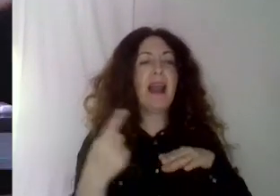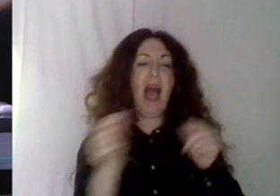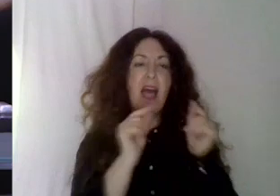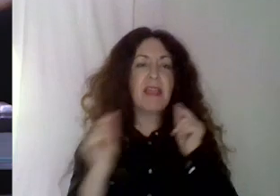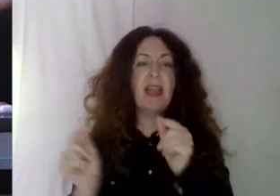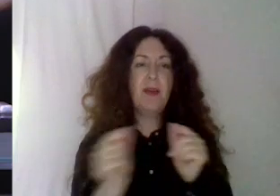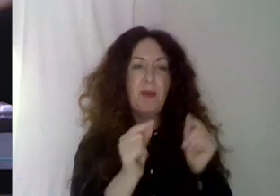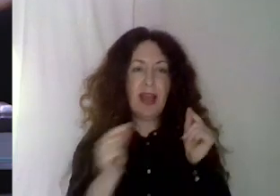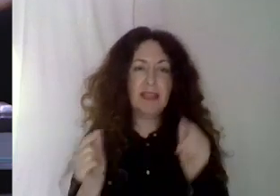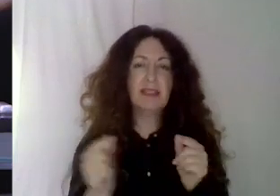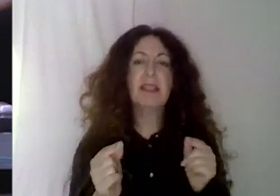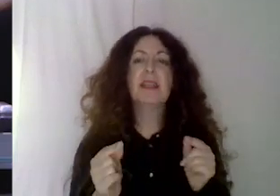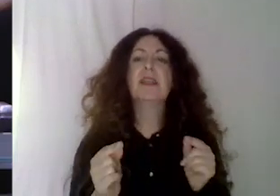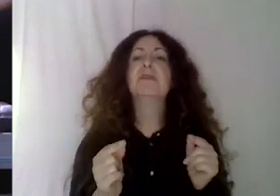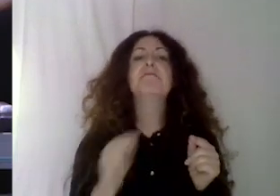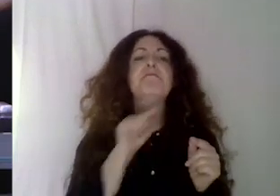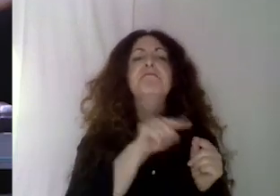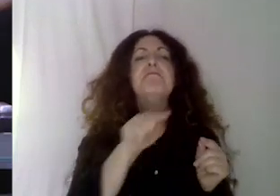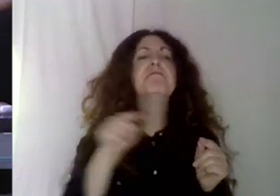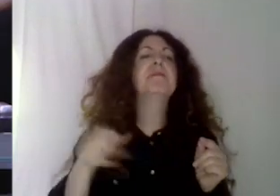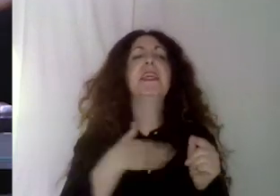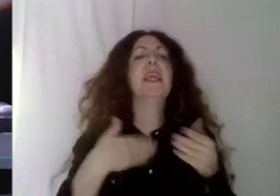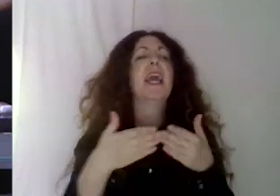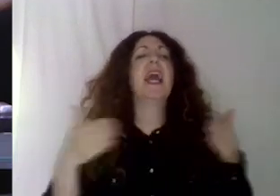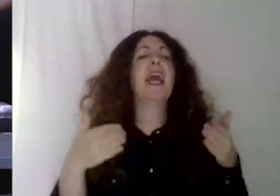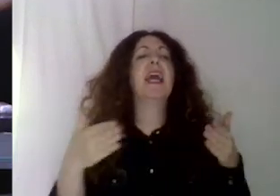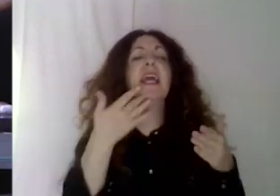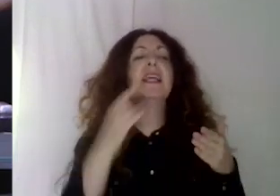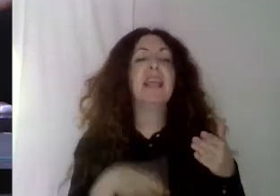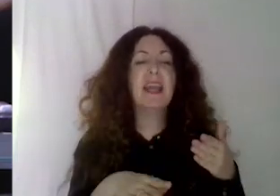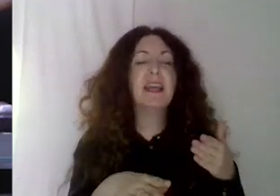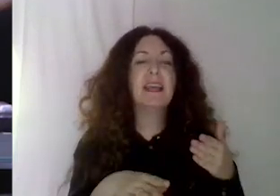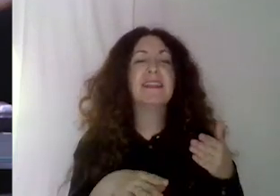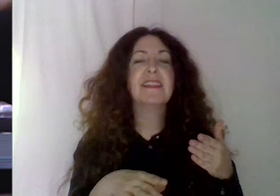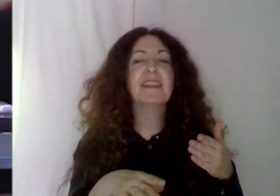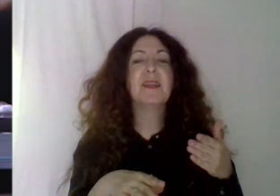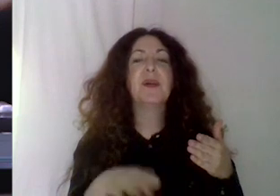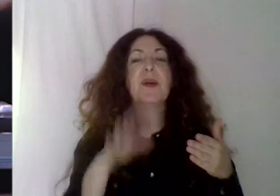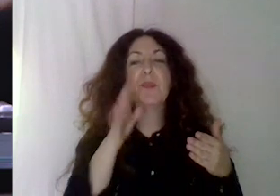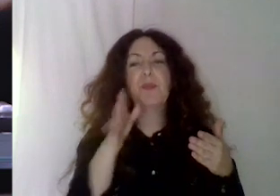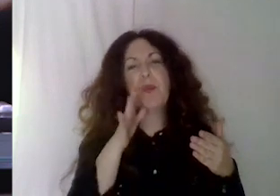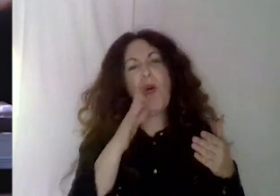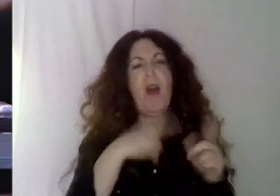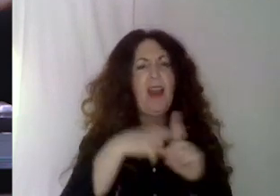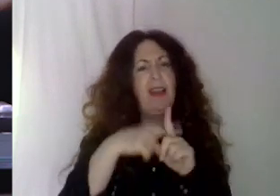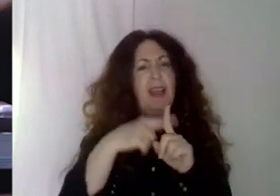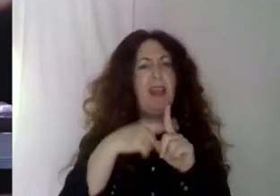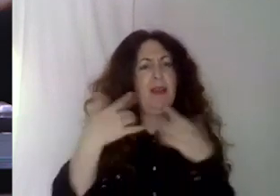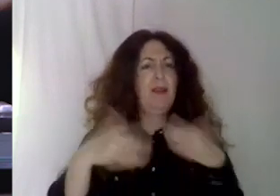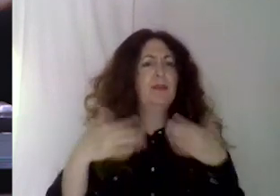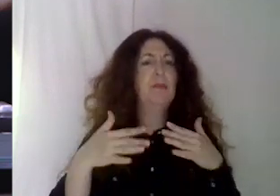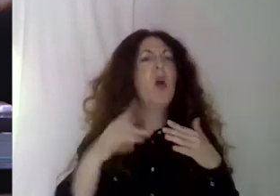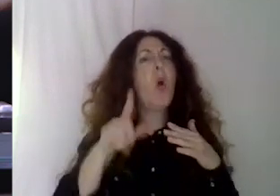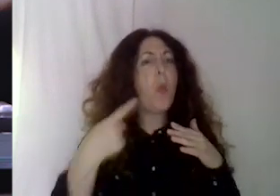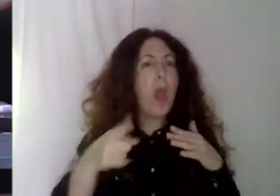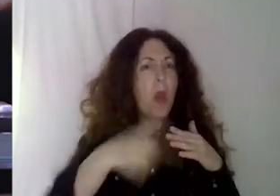Gracias a los tres, ¿verdad? Alberto, Estrella, José Enrique. Y ahora es su turno. Es su turno, no